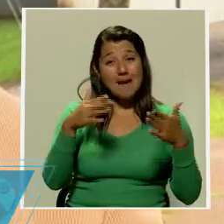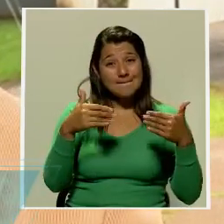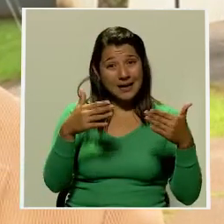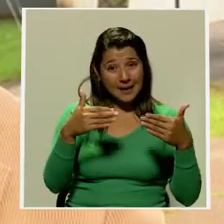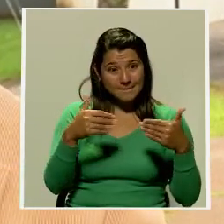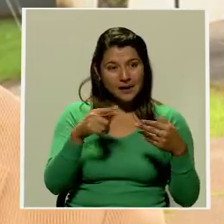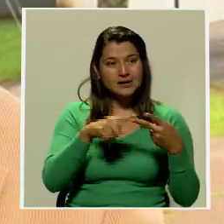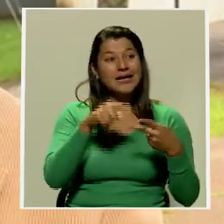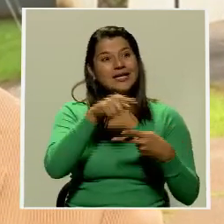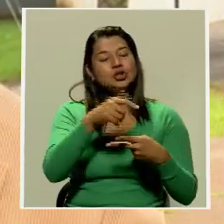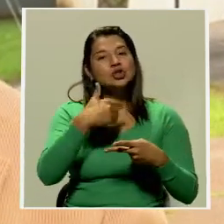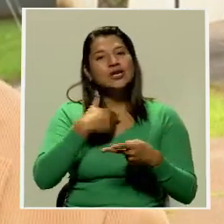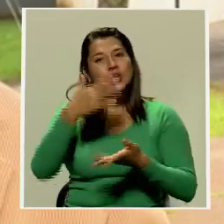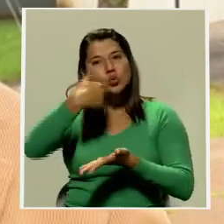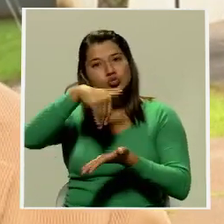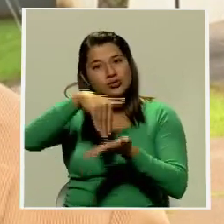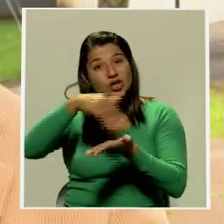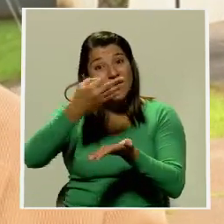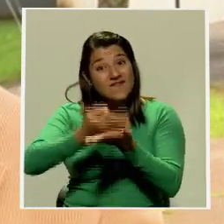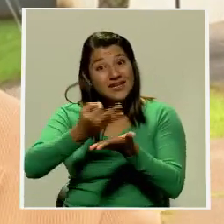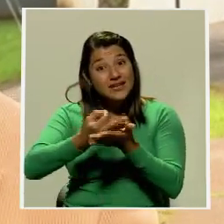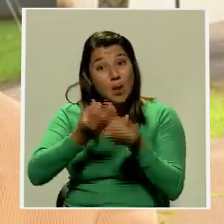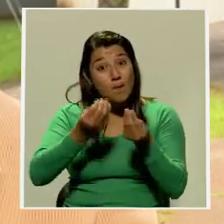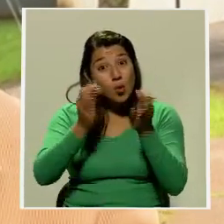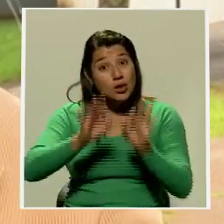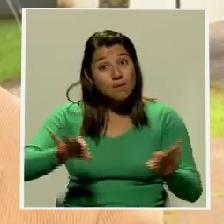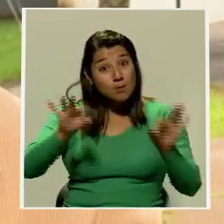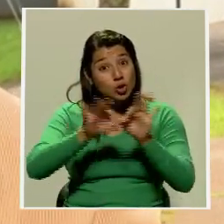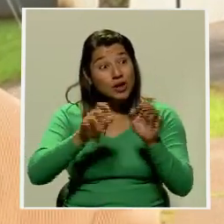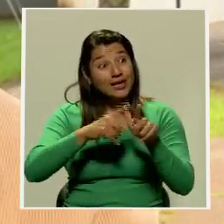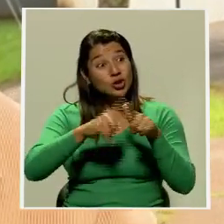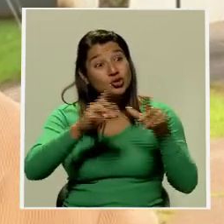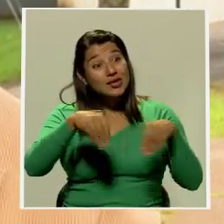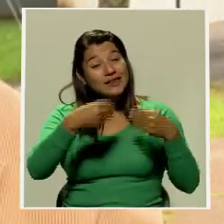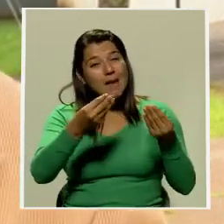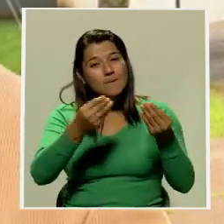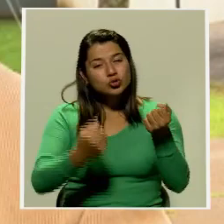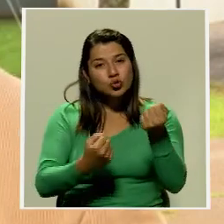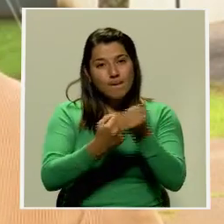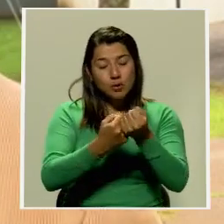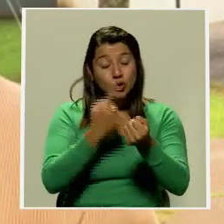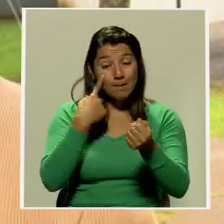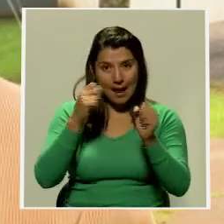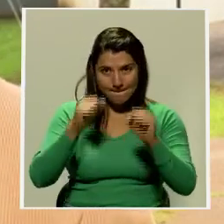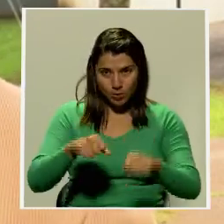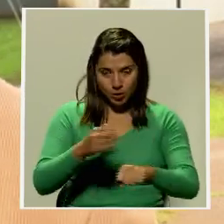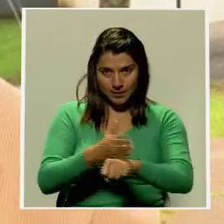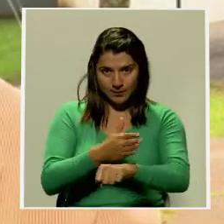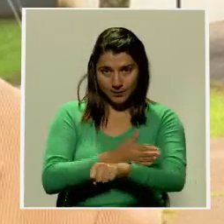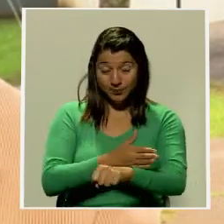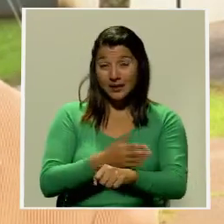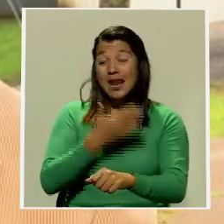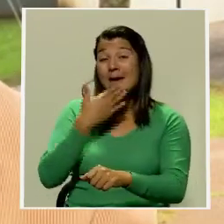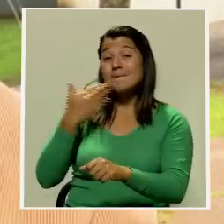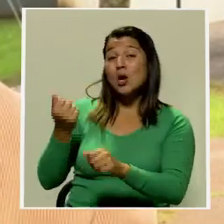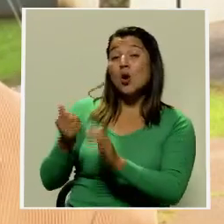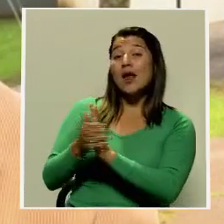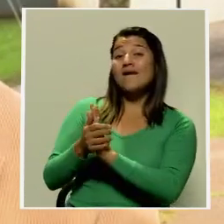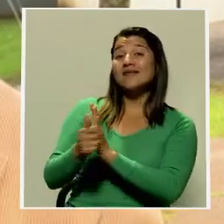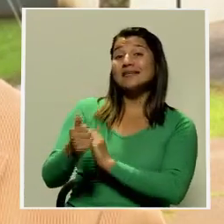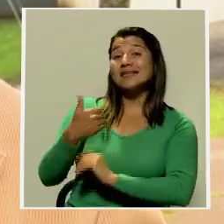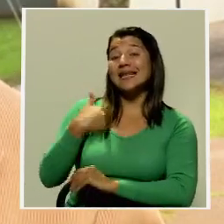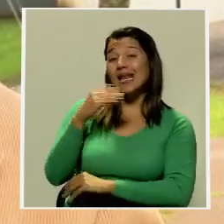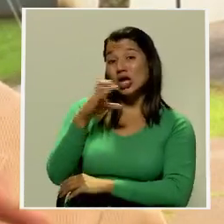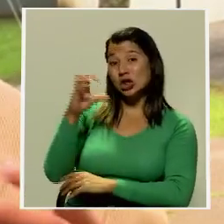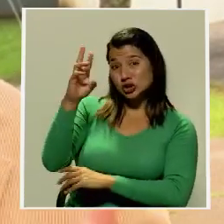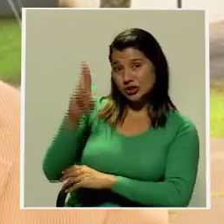muy importante en la región y eso les va a dar mucho apoyo, mucha fortaleza para salir. La mayor fortaleza de Costa Rica está en